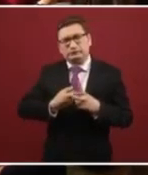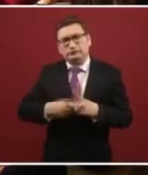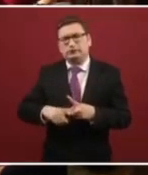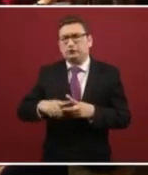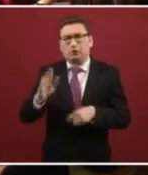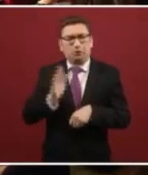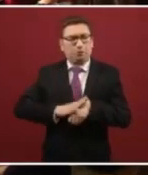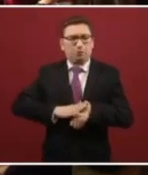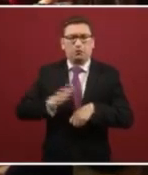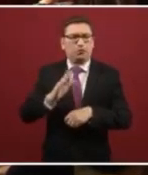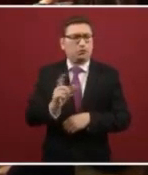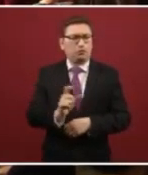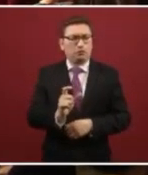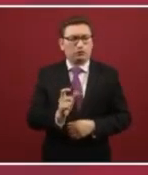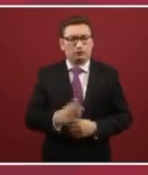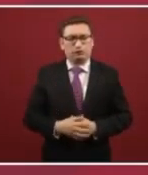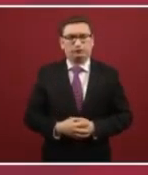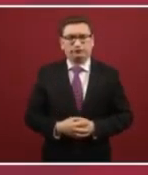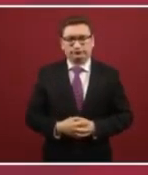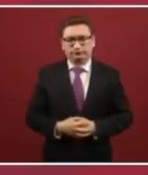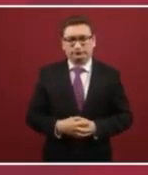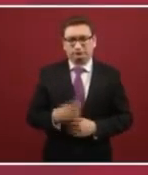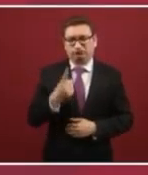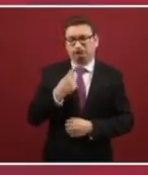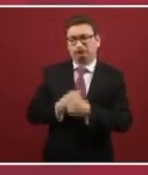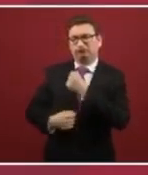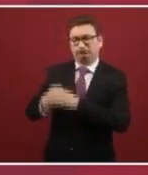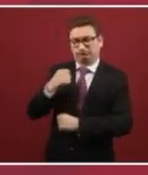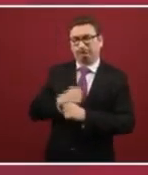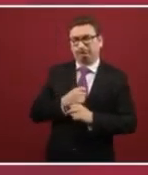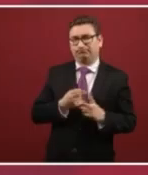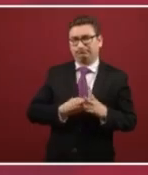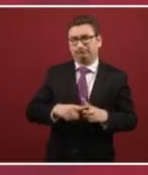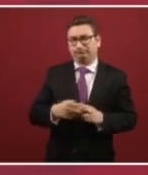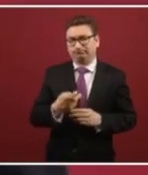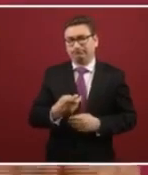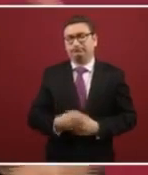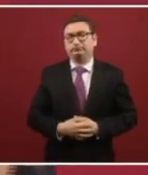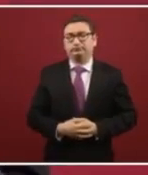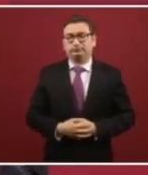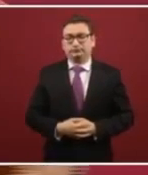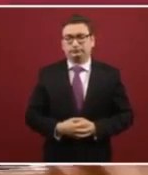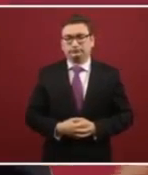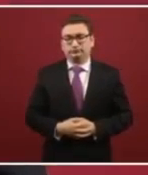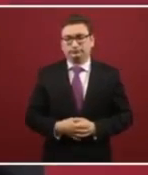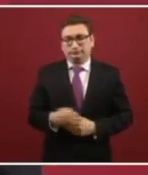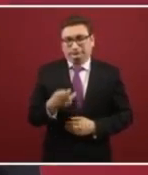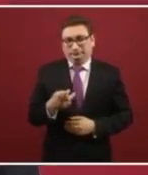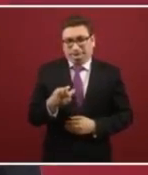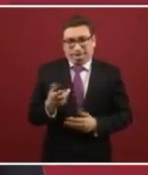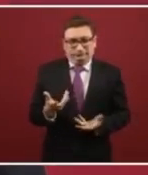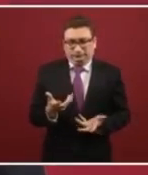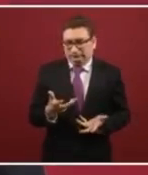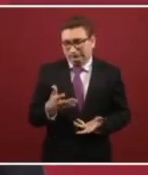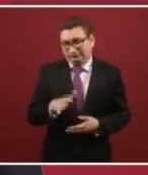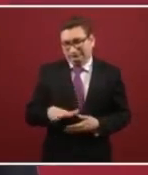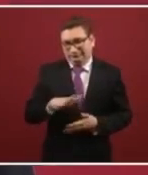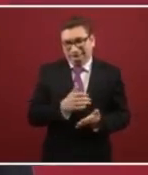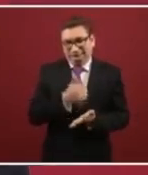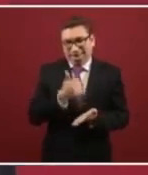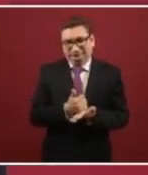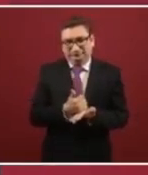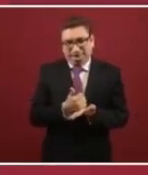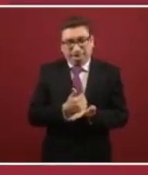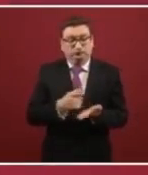más a partir del año pasado y entonces en algunas